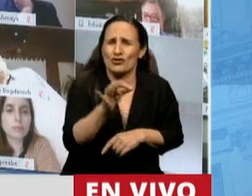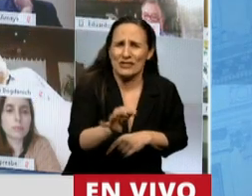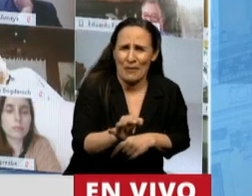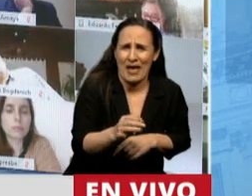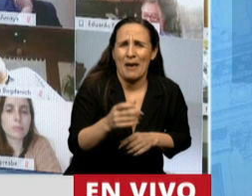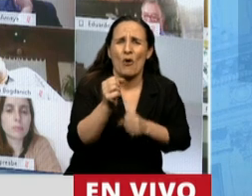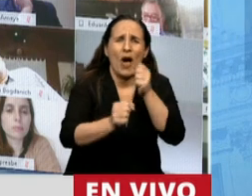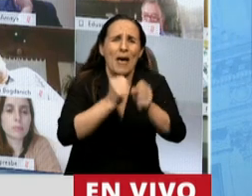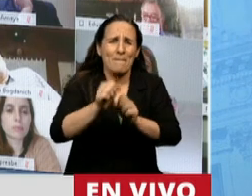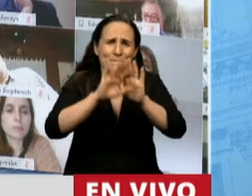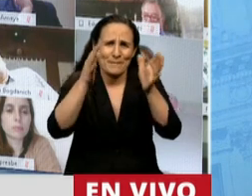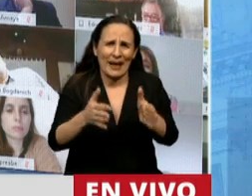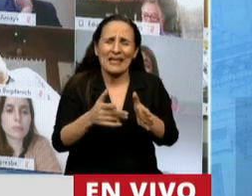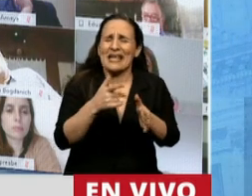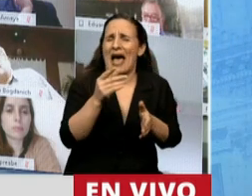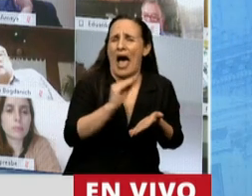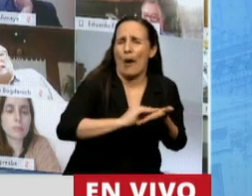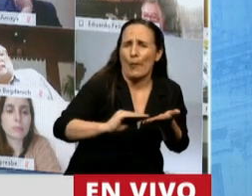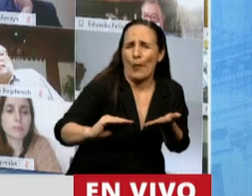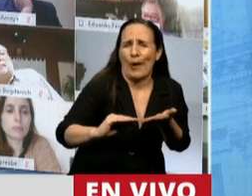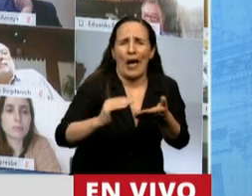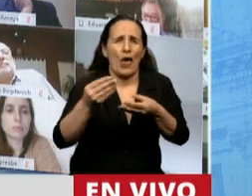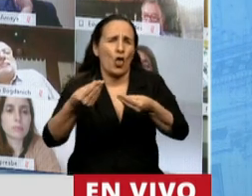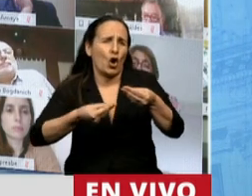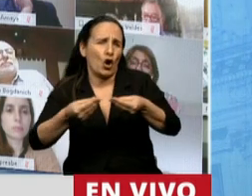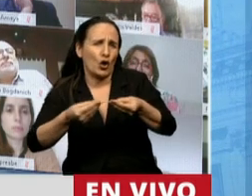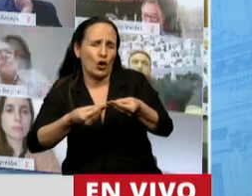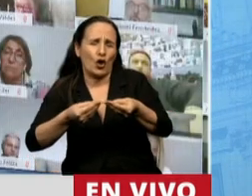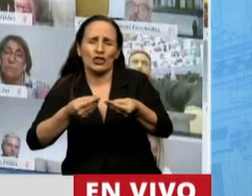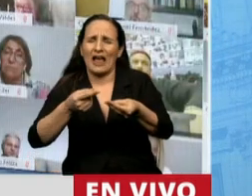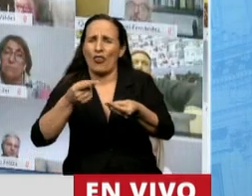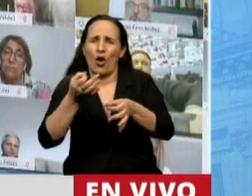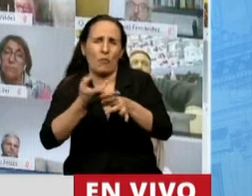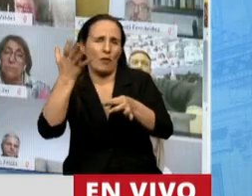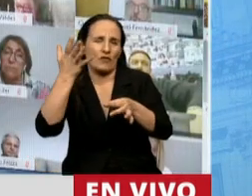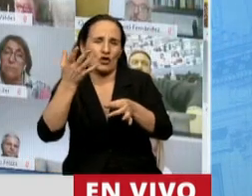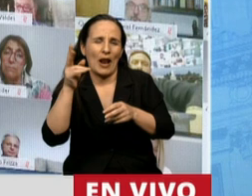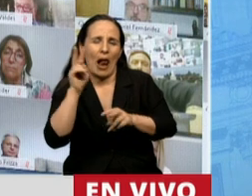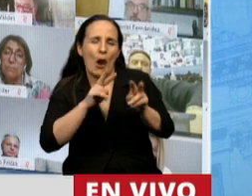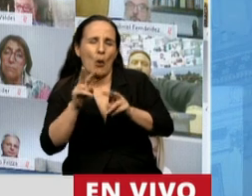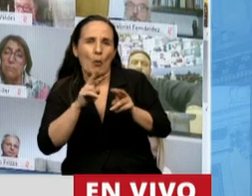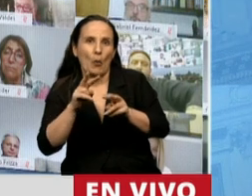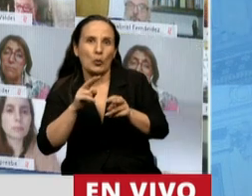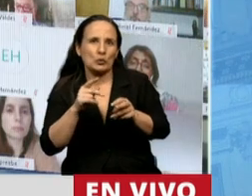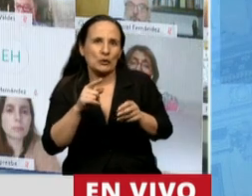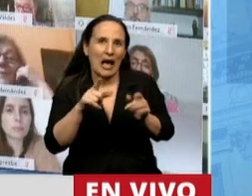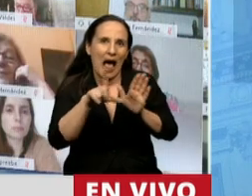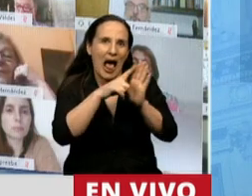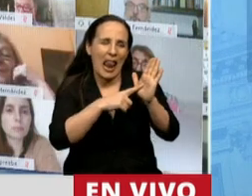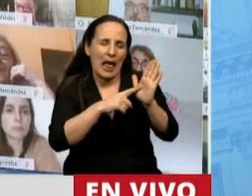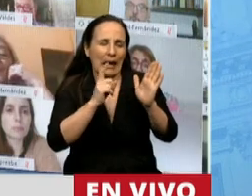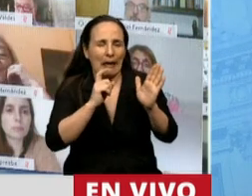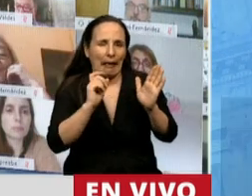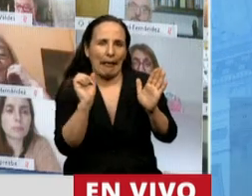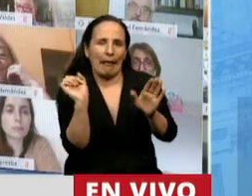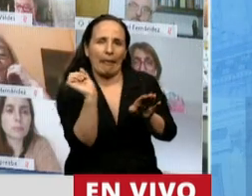tienen contadores tienen especialistas y todo el tiempo están buscando por dónde eludir las normas que se hacen